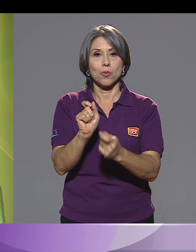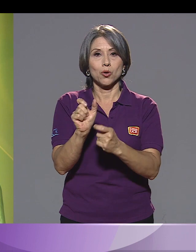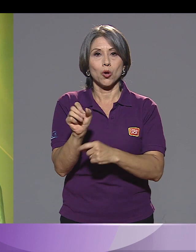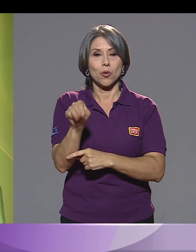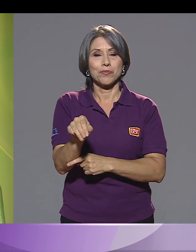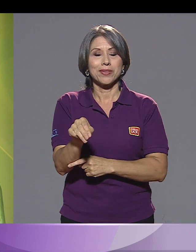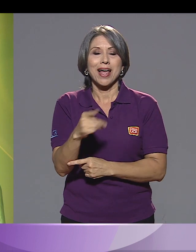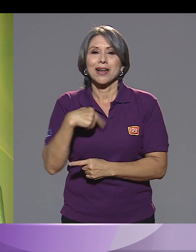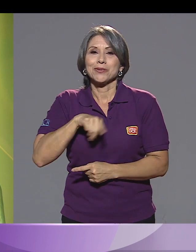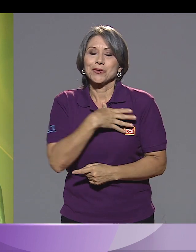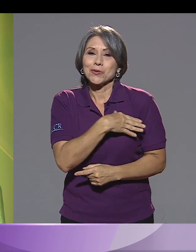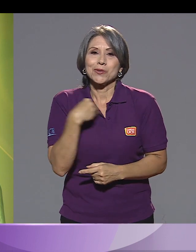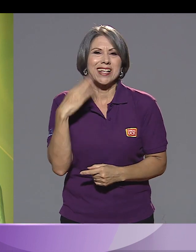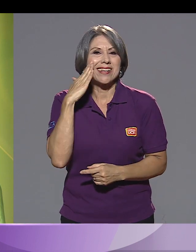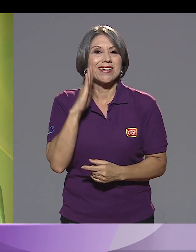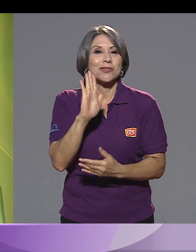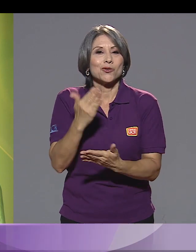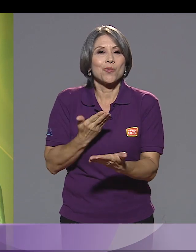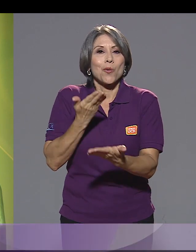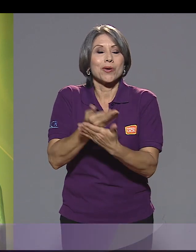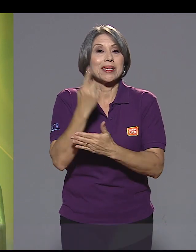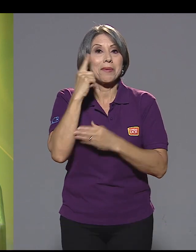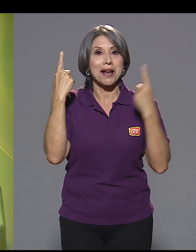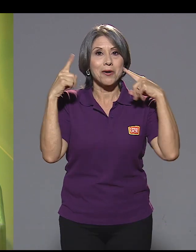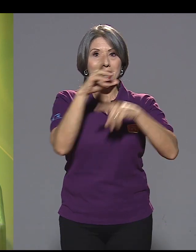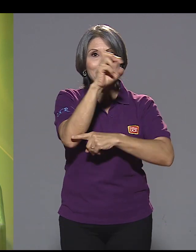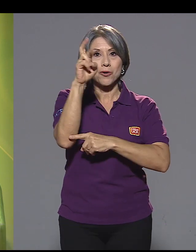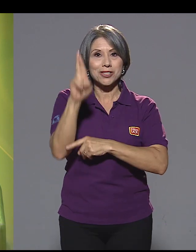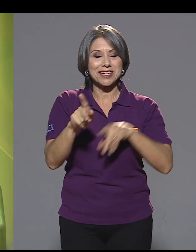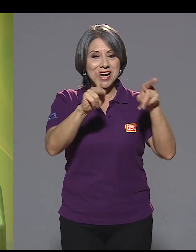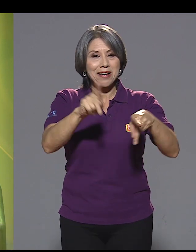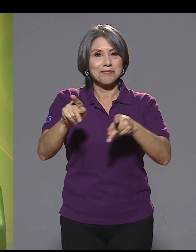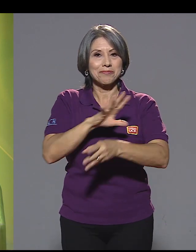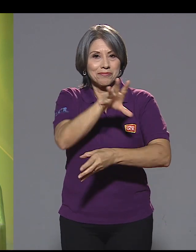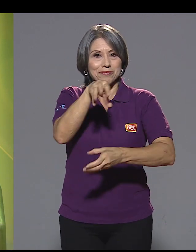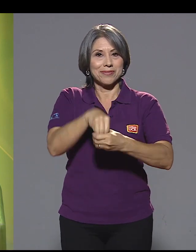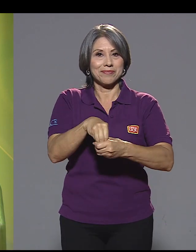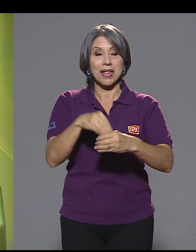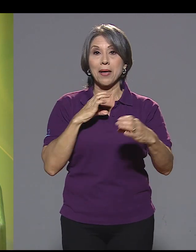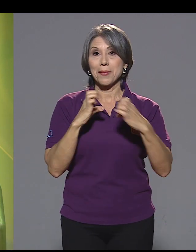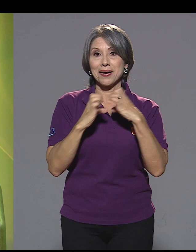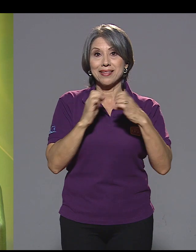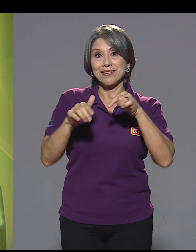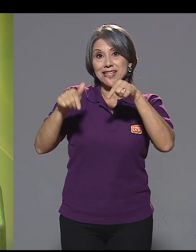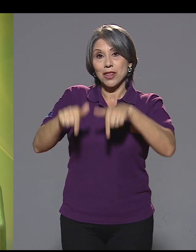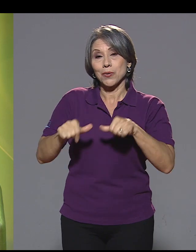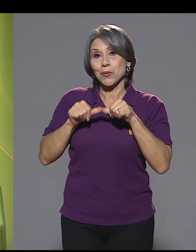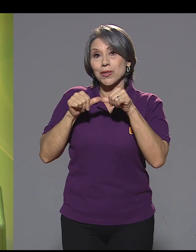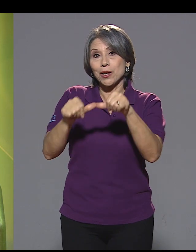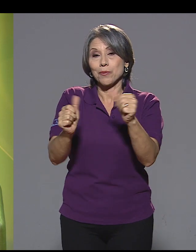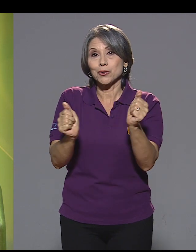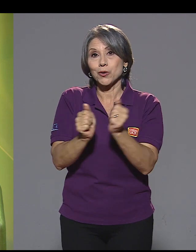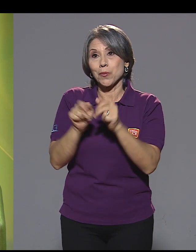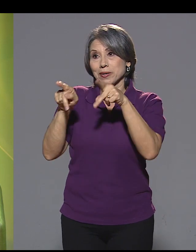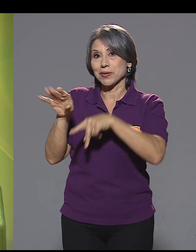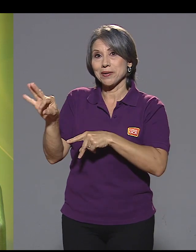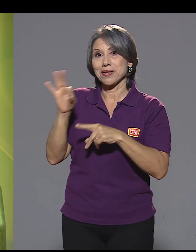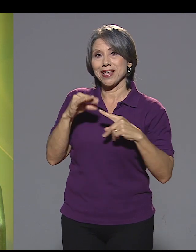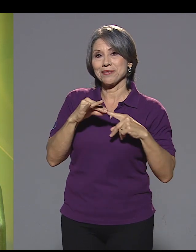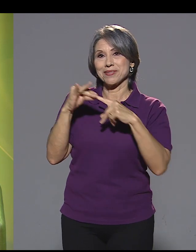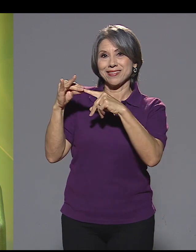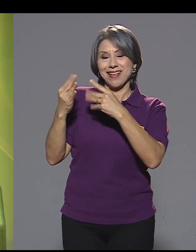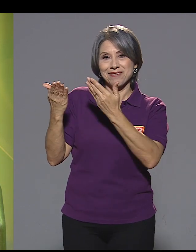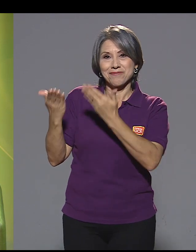nexostv@gmail.com. Nos encanta saber de sus propuestas para hacer de Costa Rica una sociedad más inclusiva. Y para la entrevista de hoy continuamos con nuestra